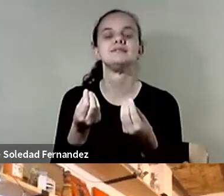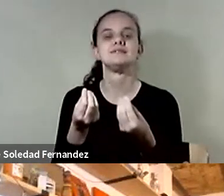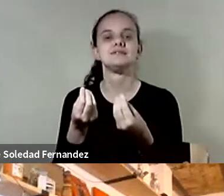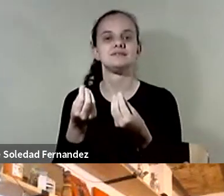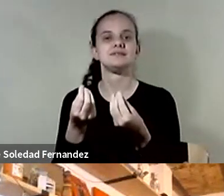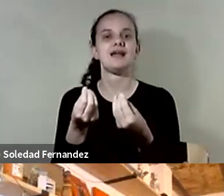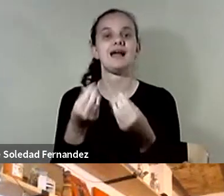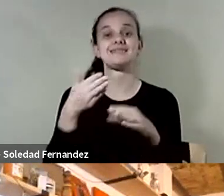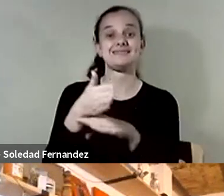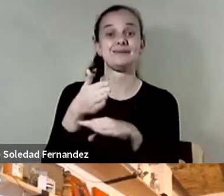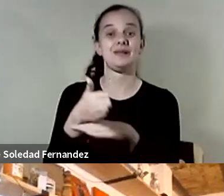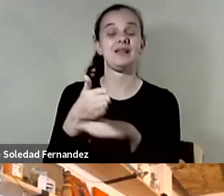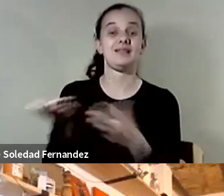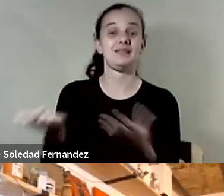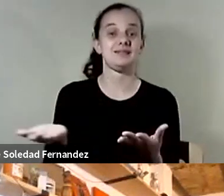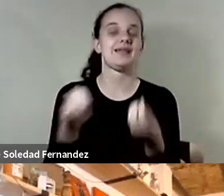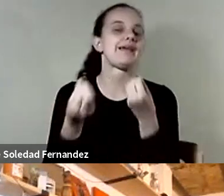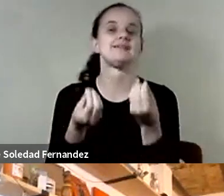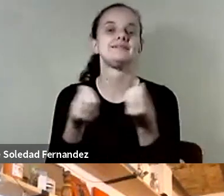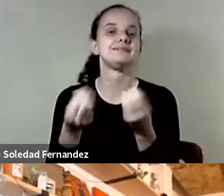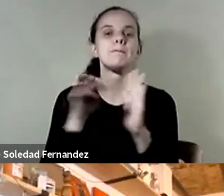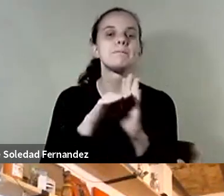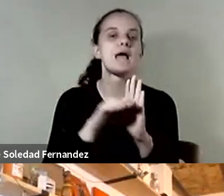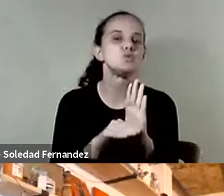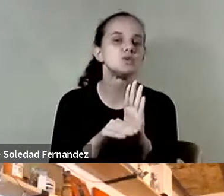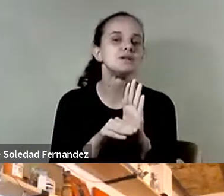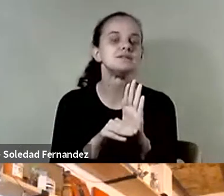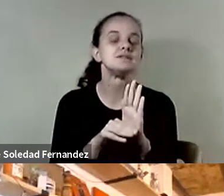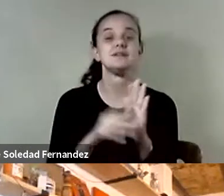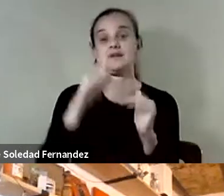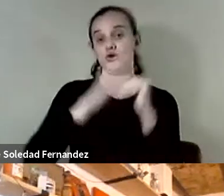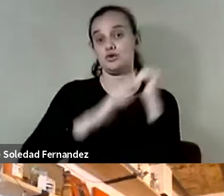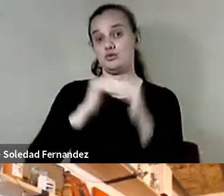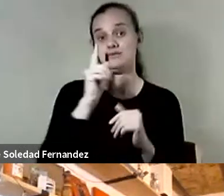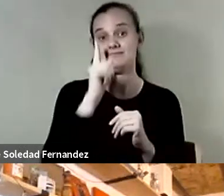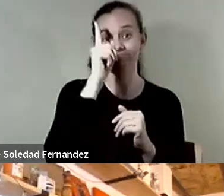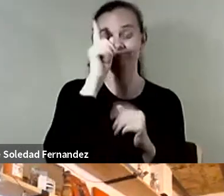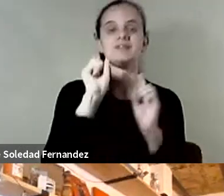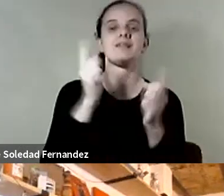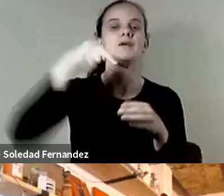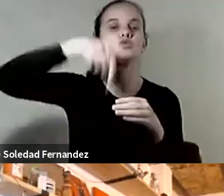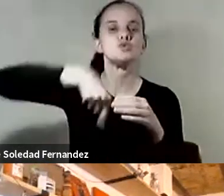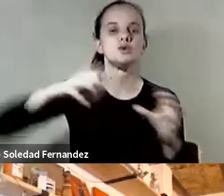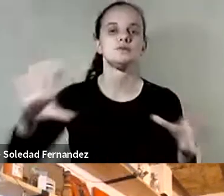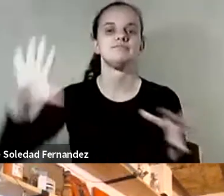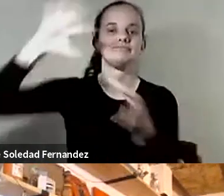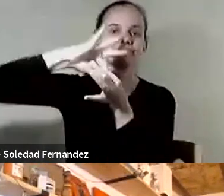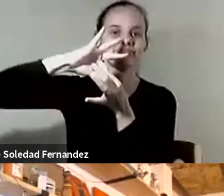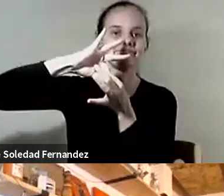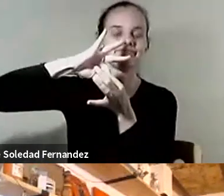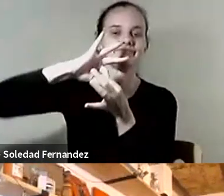entonces la accesibilidad, y de qué son estas pautas que se construyen hoy en el norte. El sur también tiene que formar parte de eso, así que